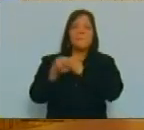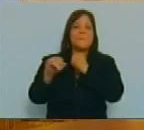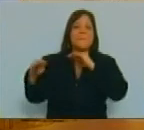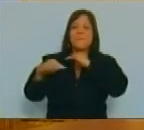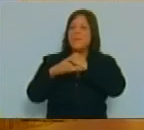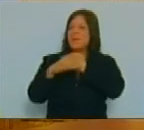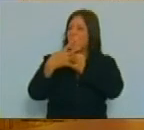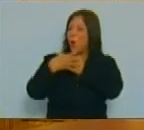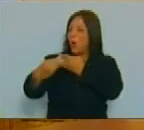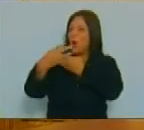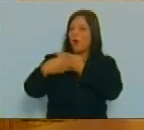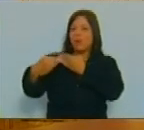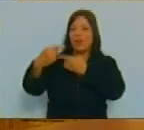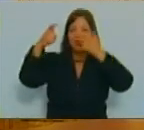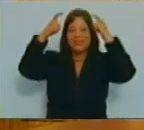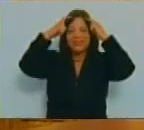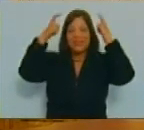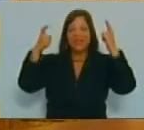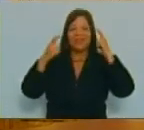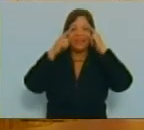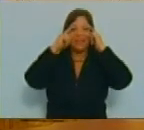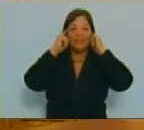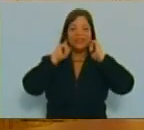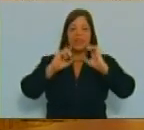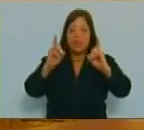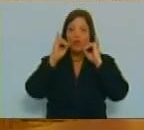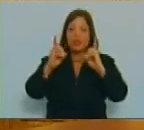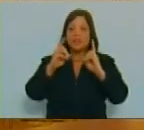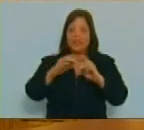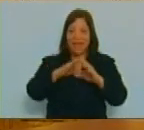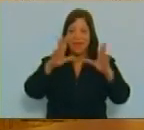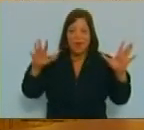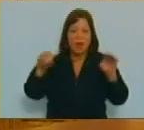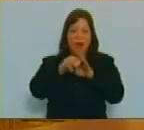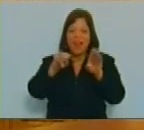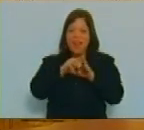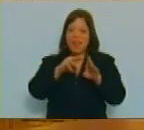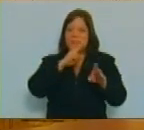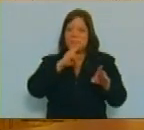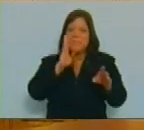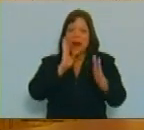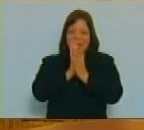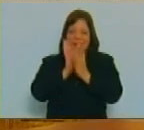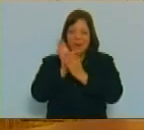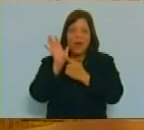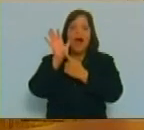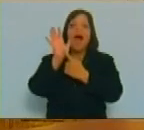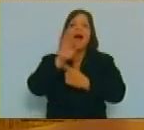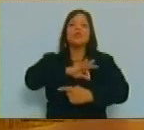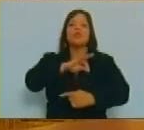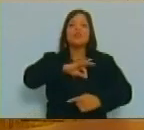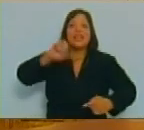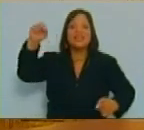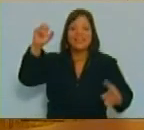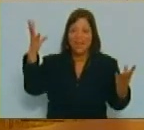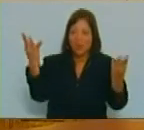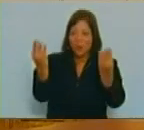esa doctrina madre para crear la gran misión justicia socialista